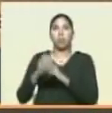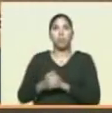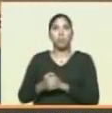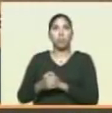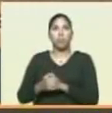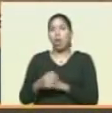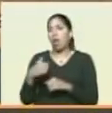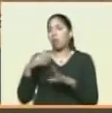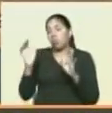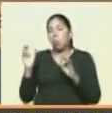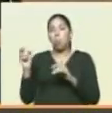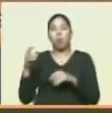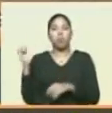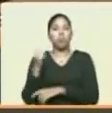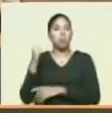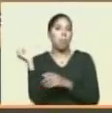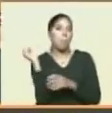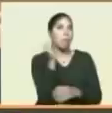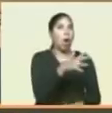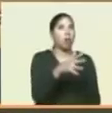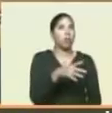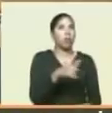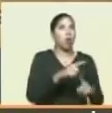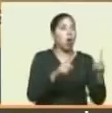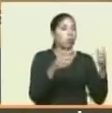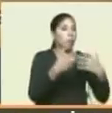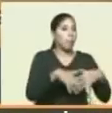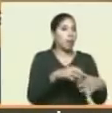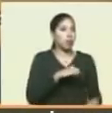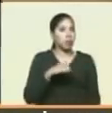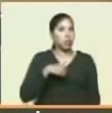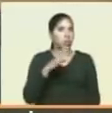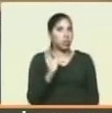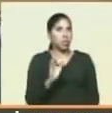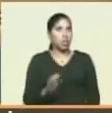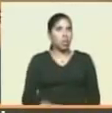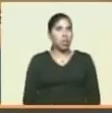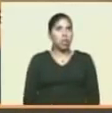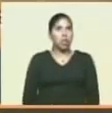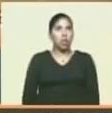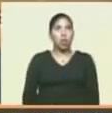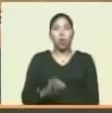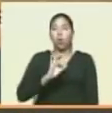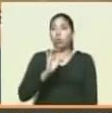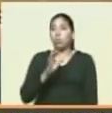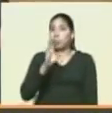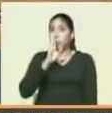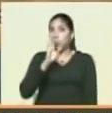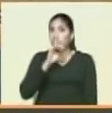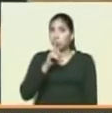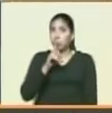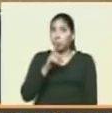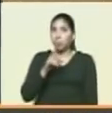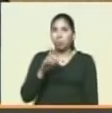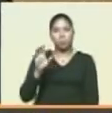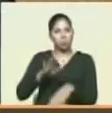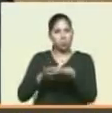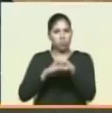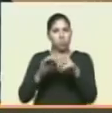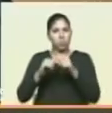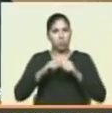gana. O yo transformo la harina precocida, como pasaba allá en Portuguesa, que vi por allá a Rafael Torrealba, y debe conocer ese